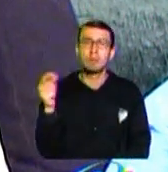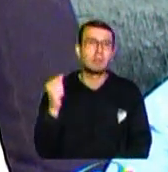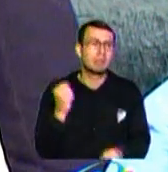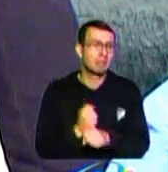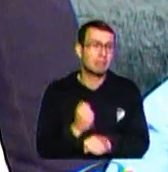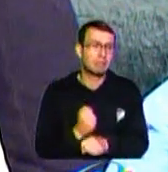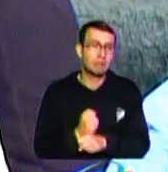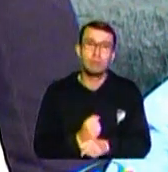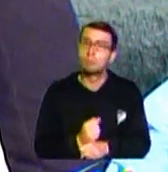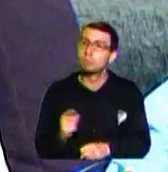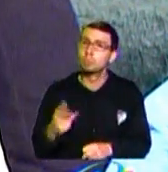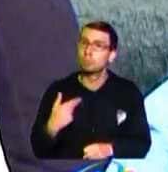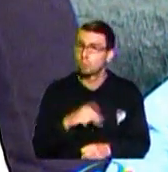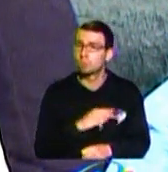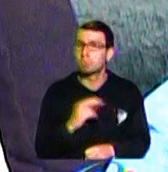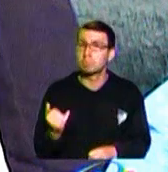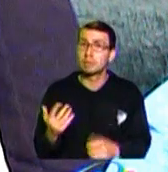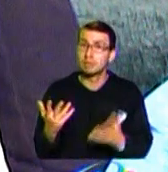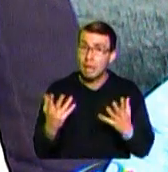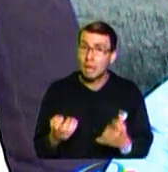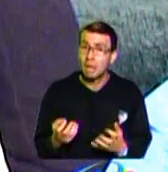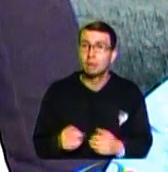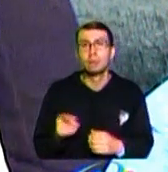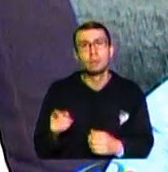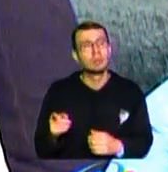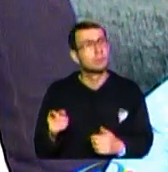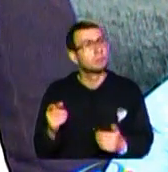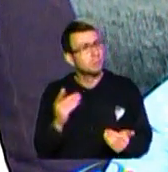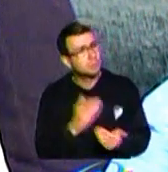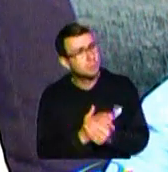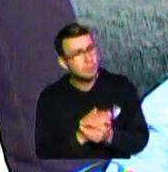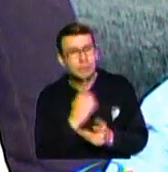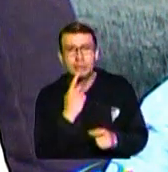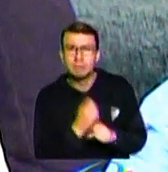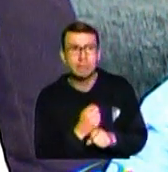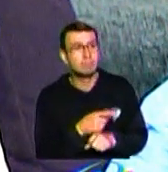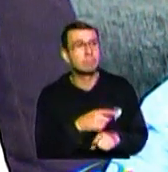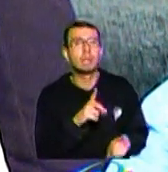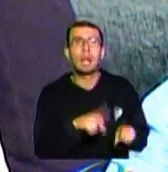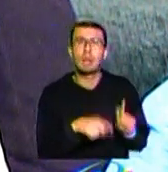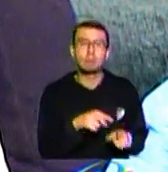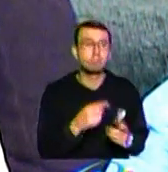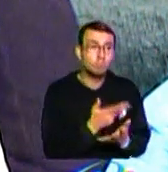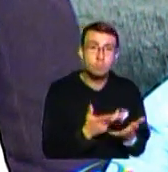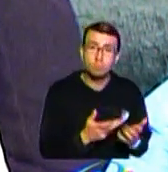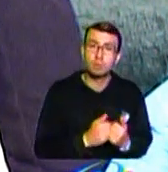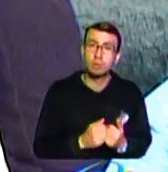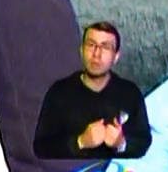de que esos casos clínicos difíciles los comentamos, pero lo que nos estamos llevando sorpresa